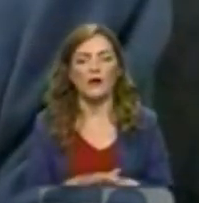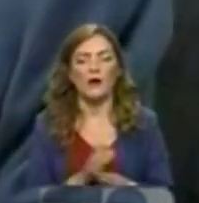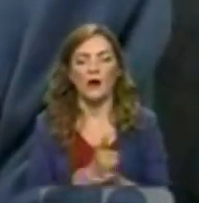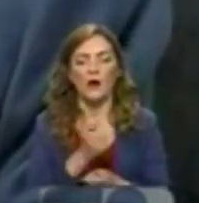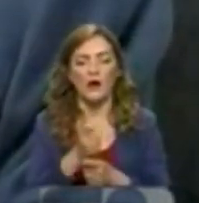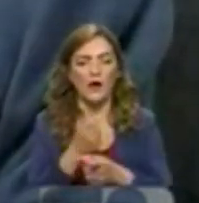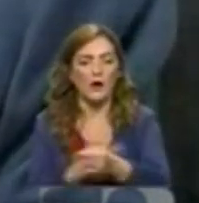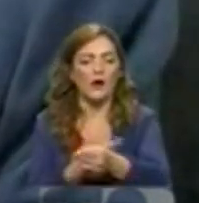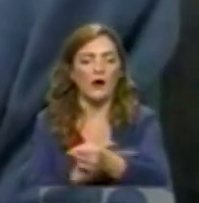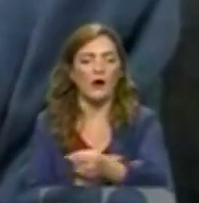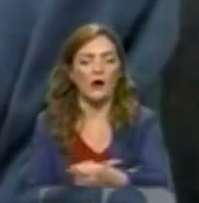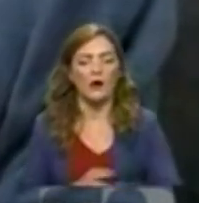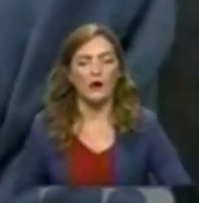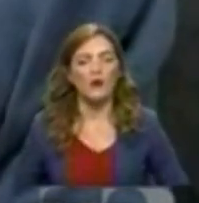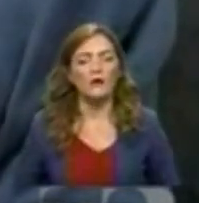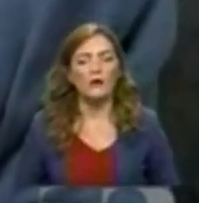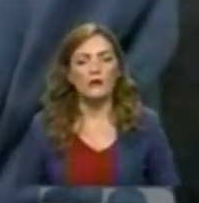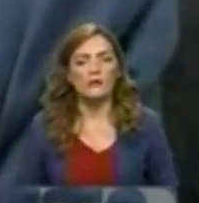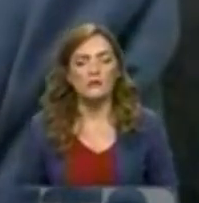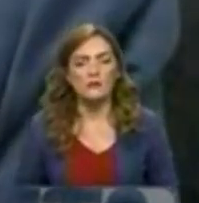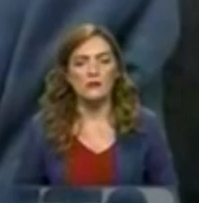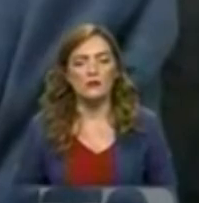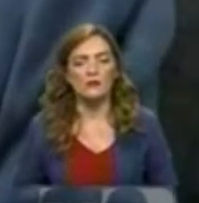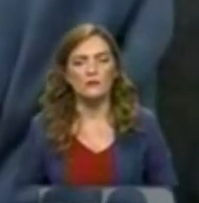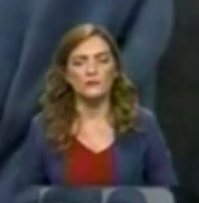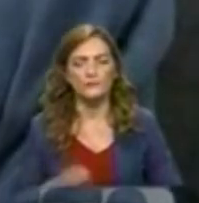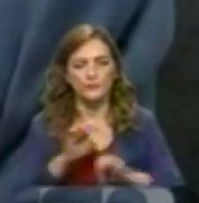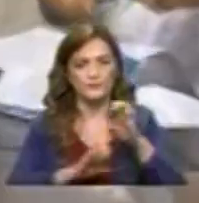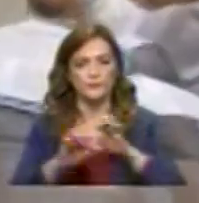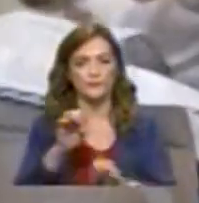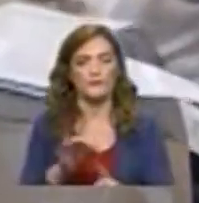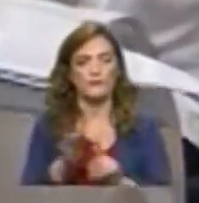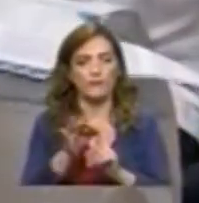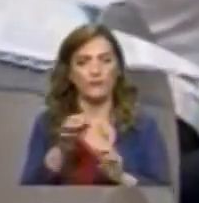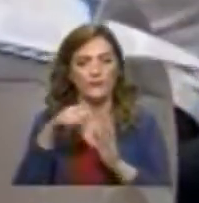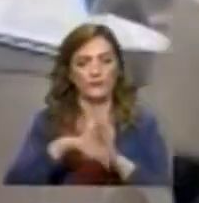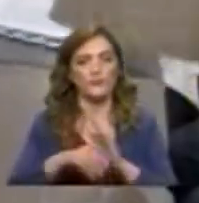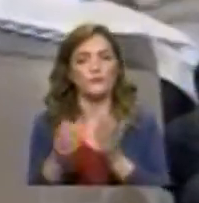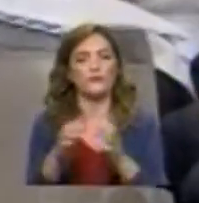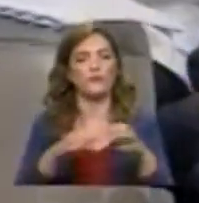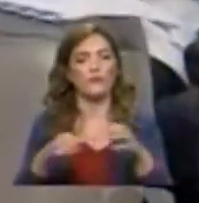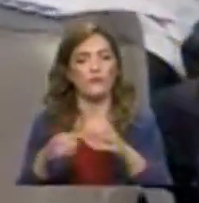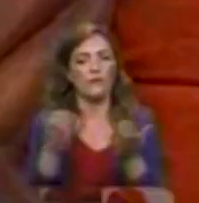de los mismos, por lo que se iniciaron los correspondientes exámenes de auditoría.